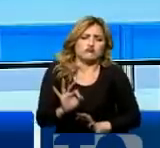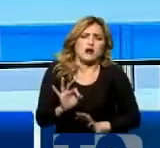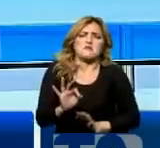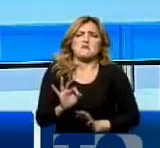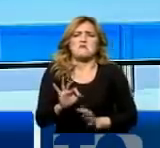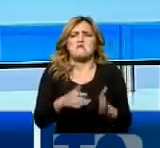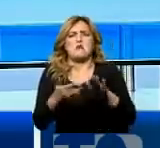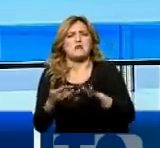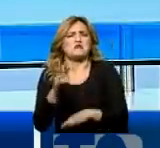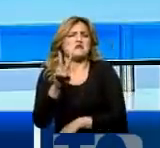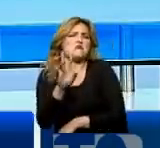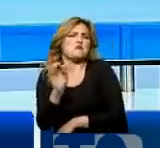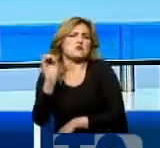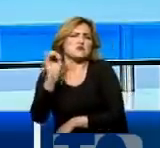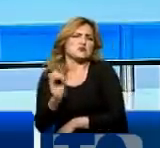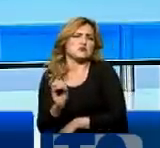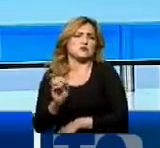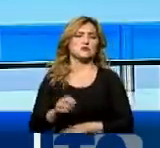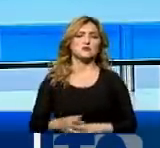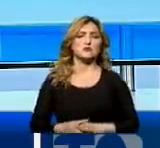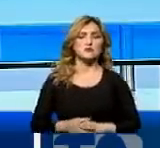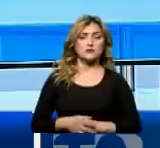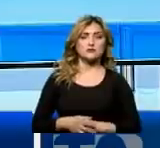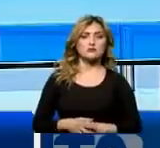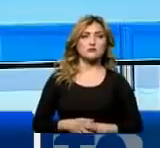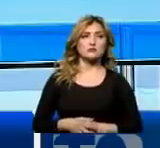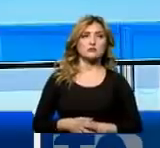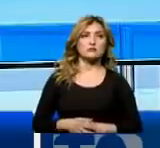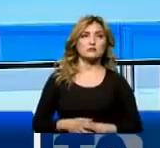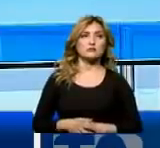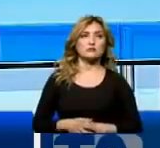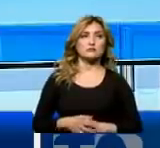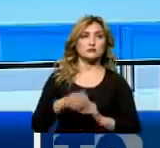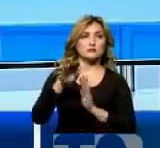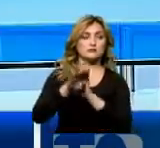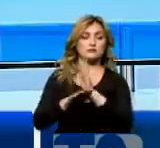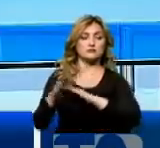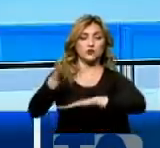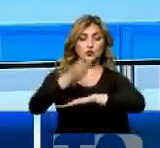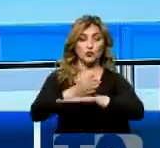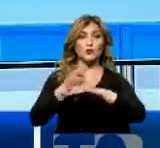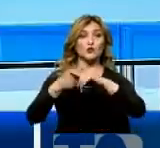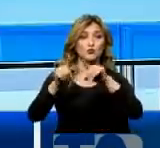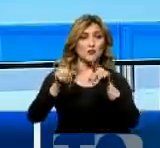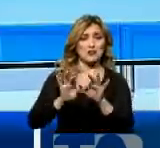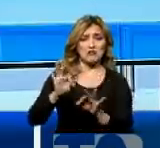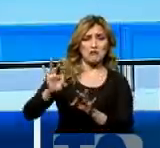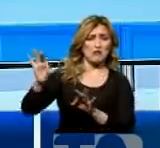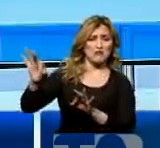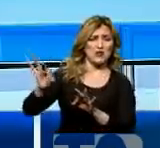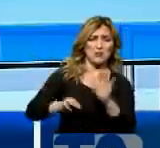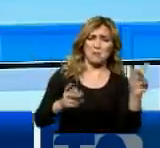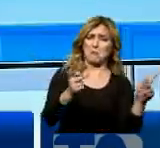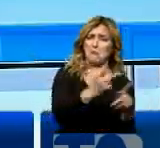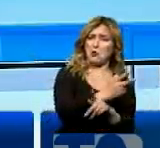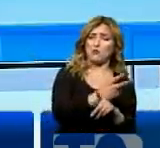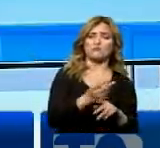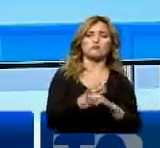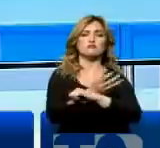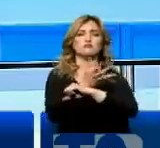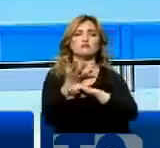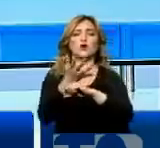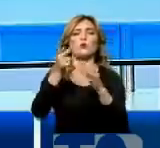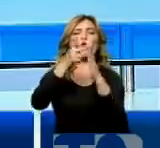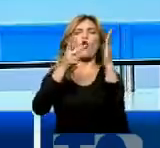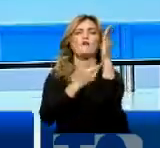letalidad del 2%. Cifra mucho menor a la que han tenido otras epidemias. Las recomendaciones se dieron durante